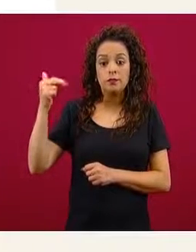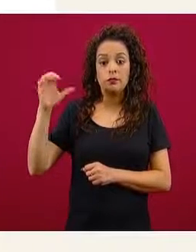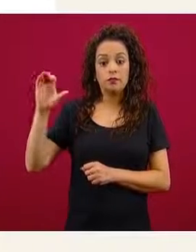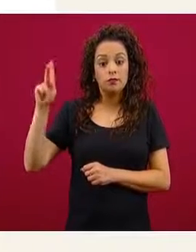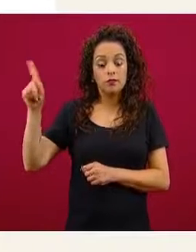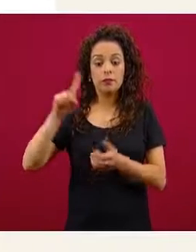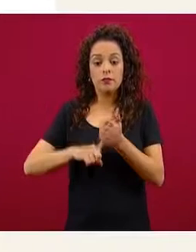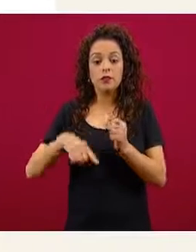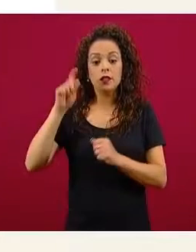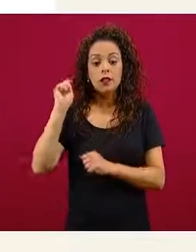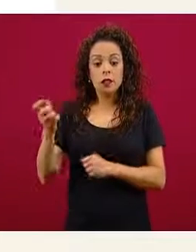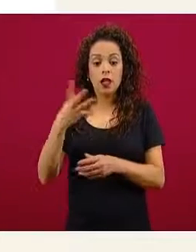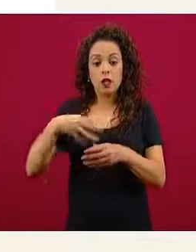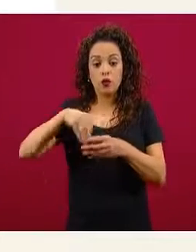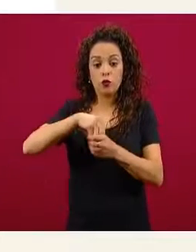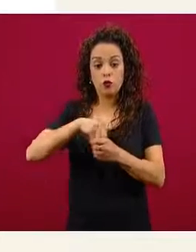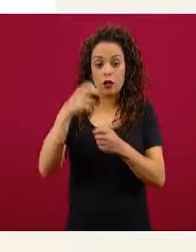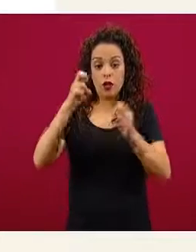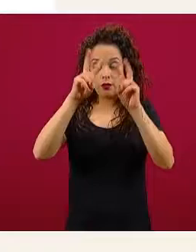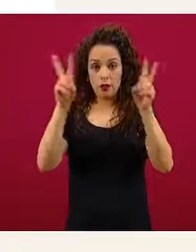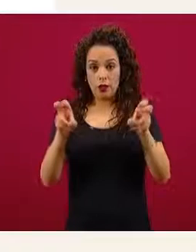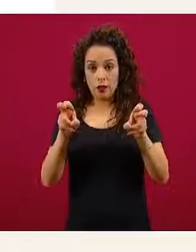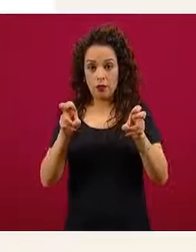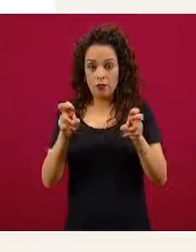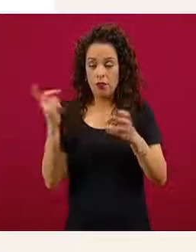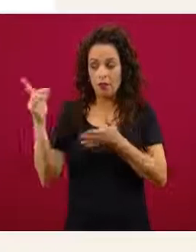en el tema de la inclusión. Si ven ustedes,